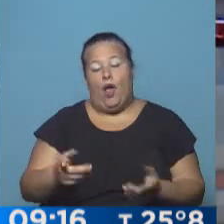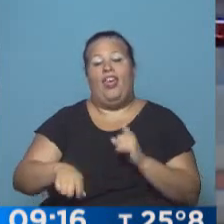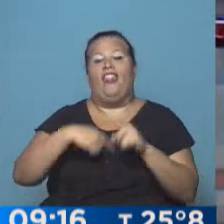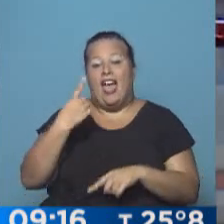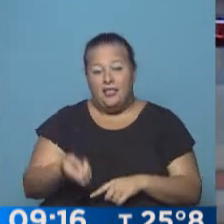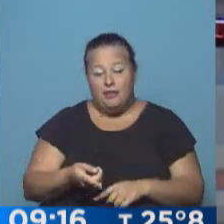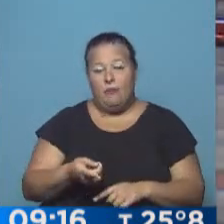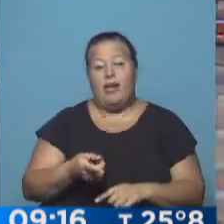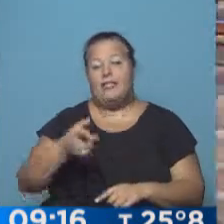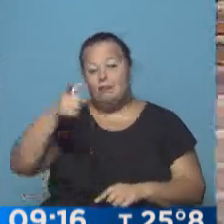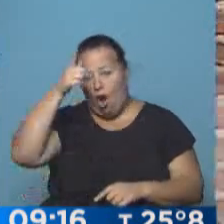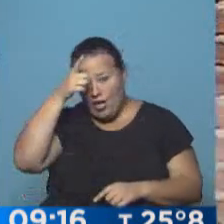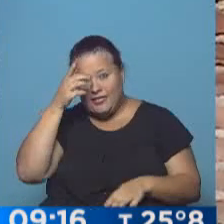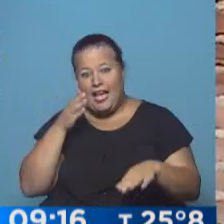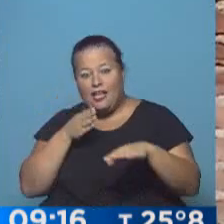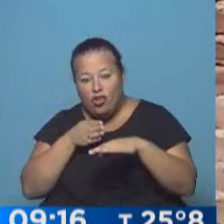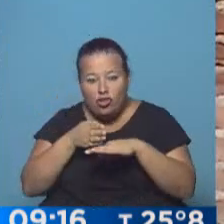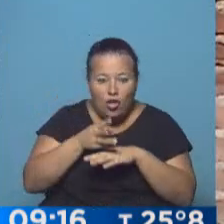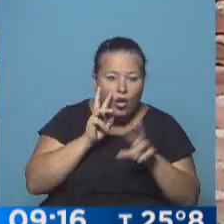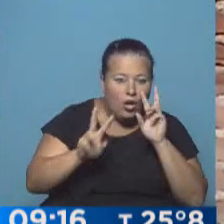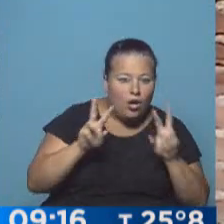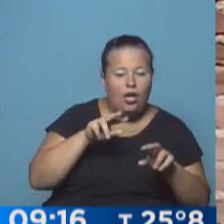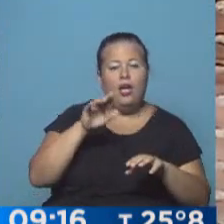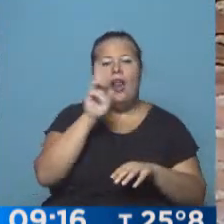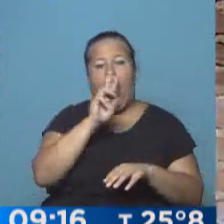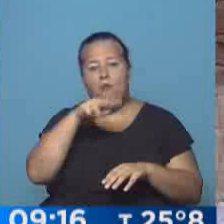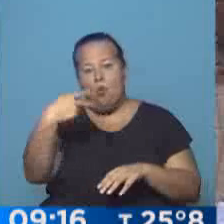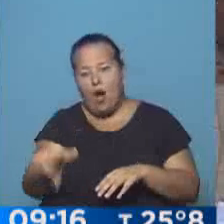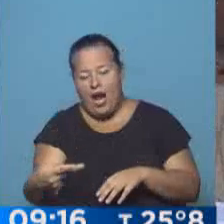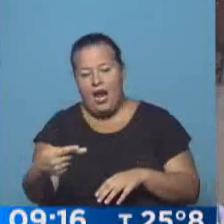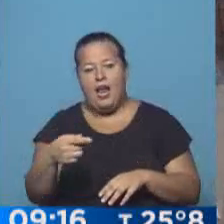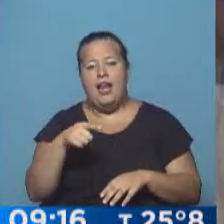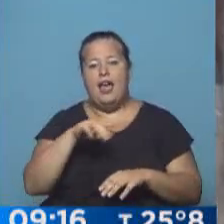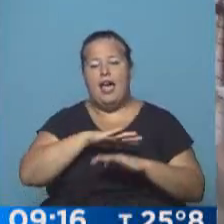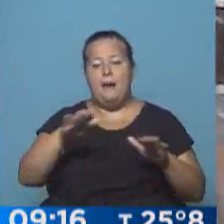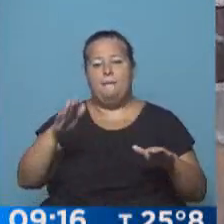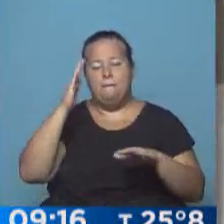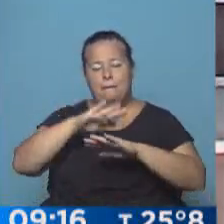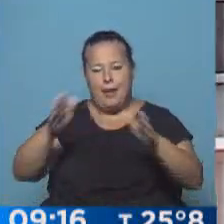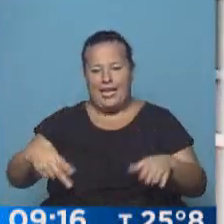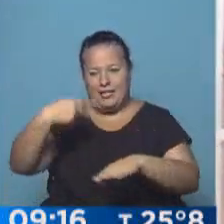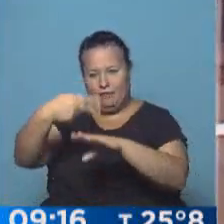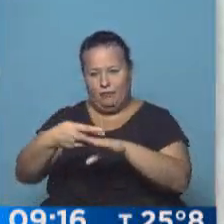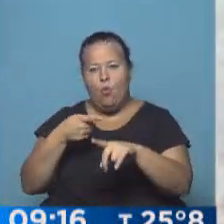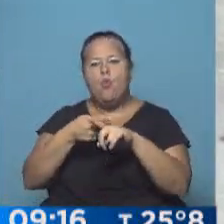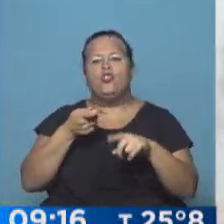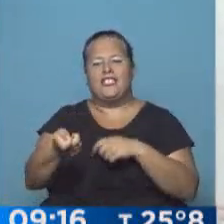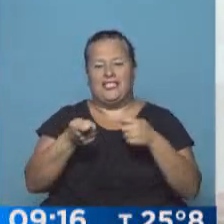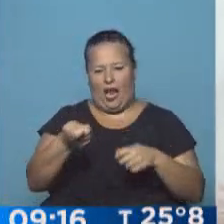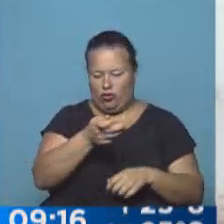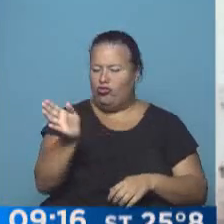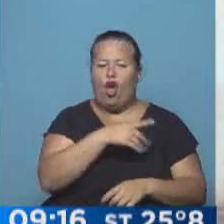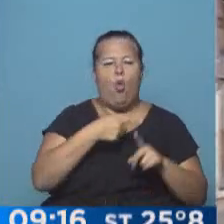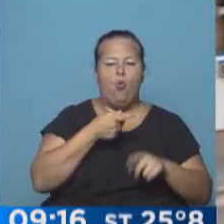después la policía fue ingresando y se fue encontrando con el cuerpo de la mujer arriba de la mesa, acuchillados,